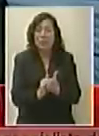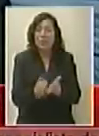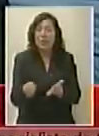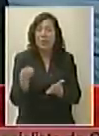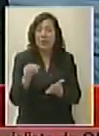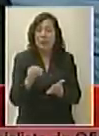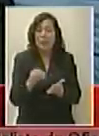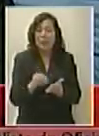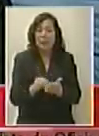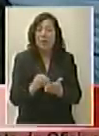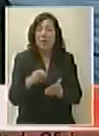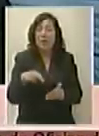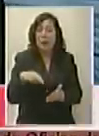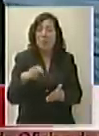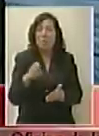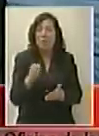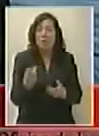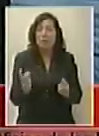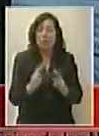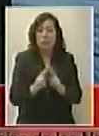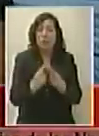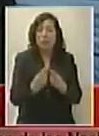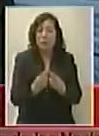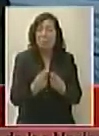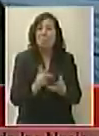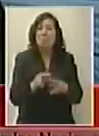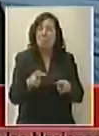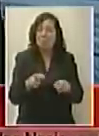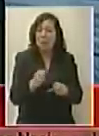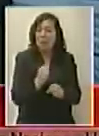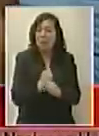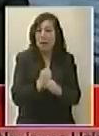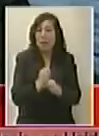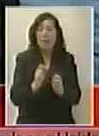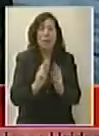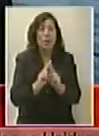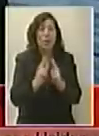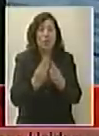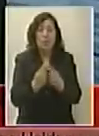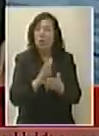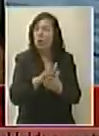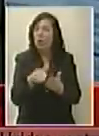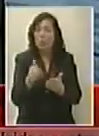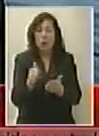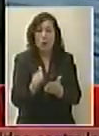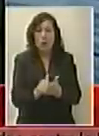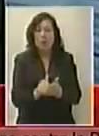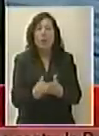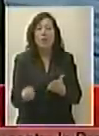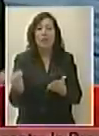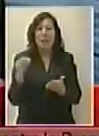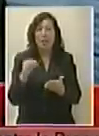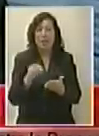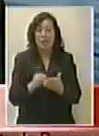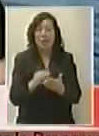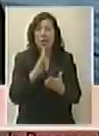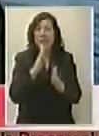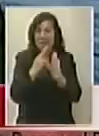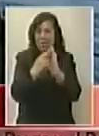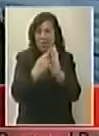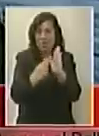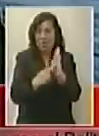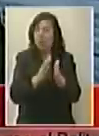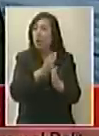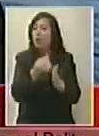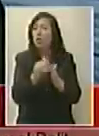sbs como el mef seguirán convocando mesas de trabajo y reuniones con todas las partes para fin de que vía los reglamentos se